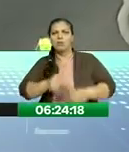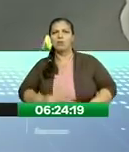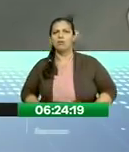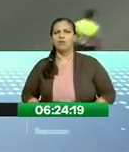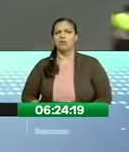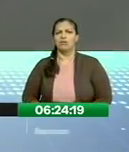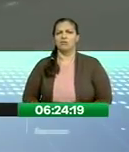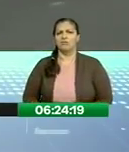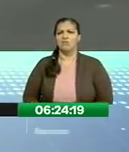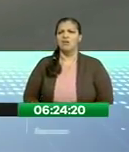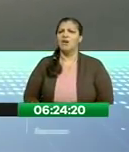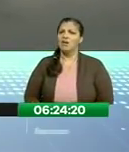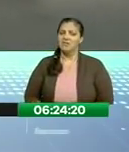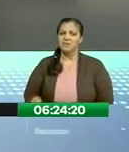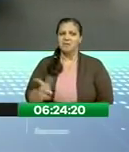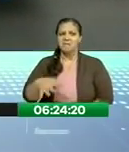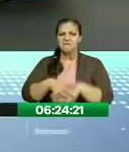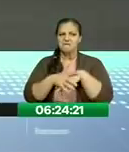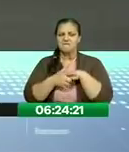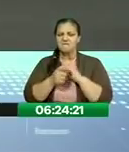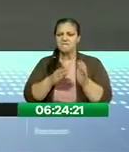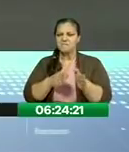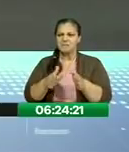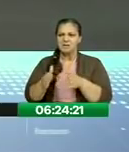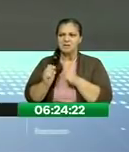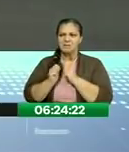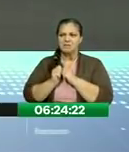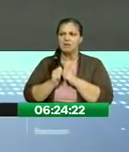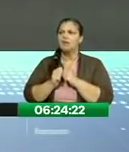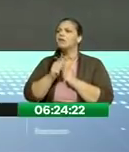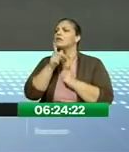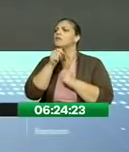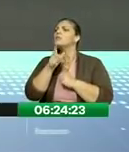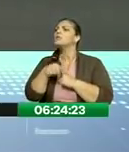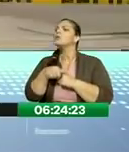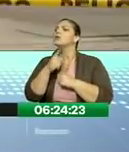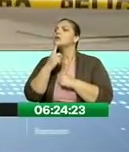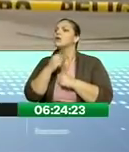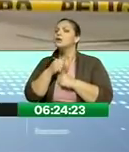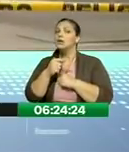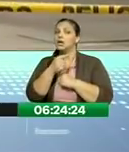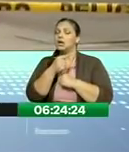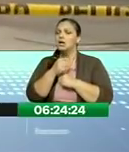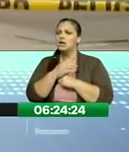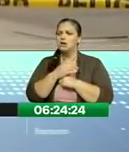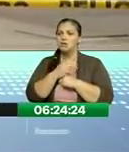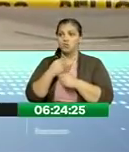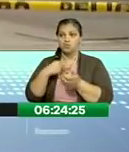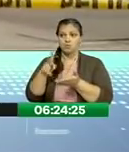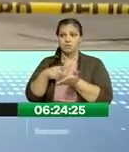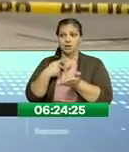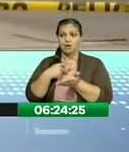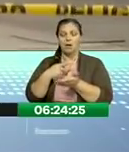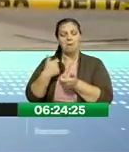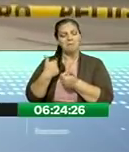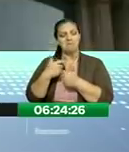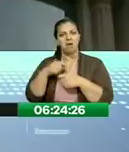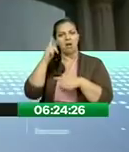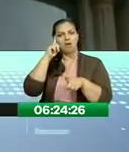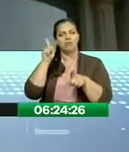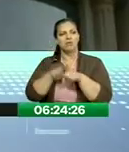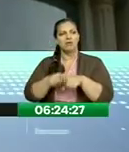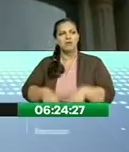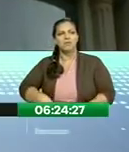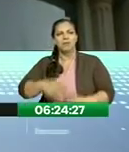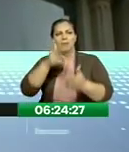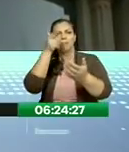Fue pedido. Ya estaba el muñeco pedido y de una vez fueron a cumplir el acontecimiento que tenían. Sabían ellos que iba a salir